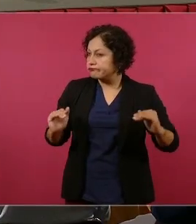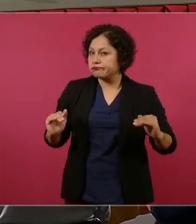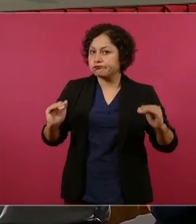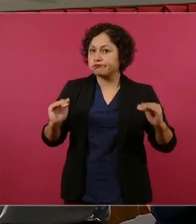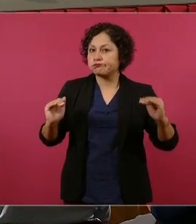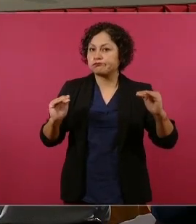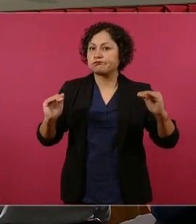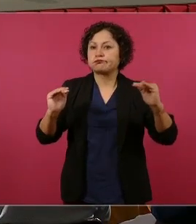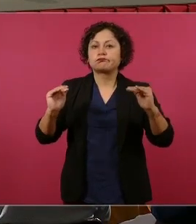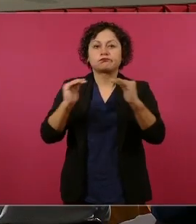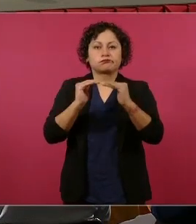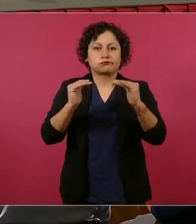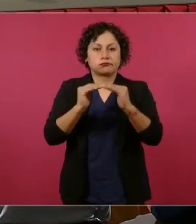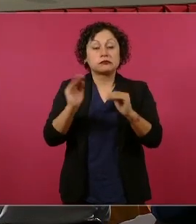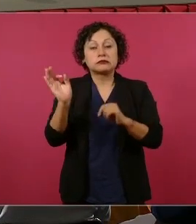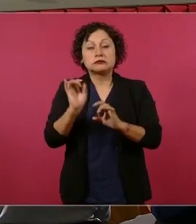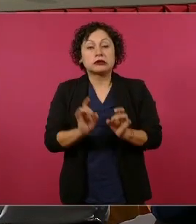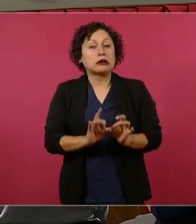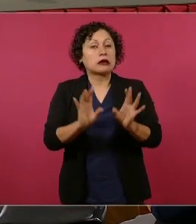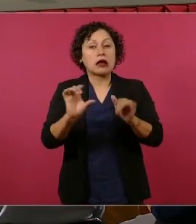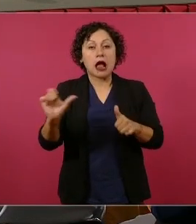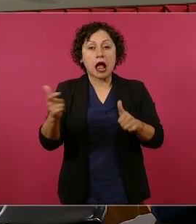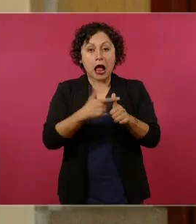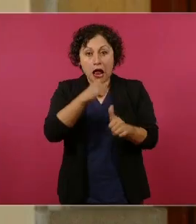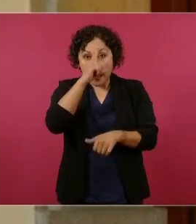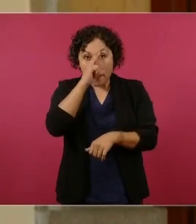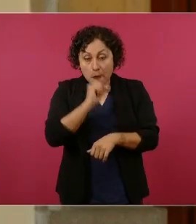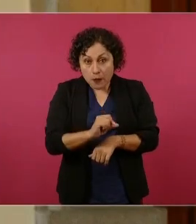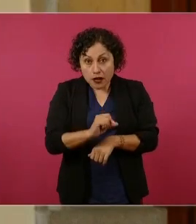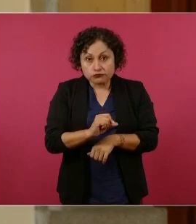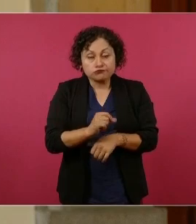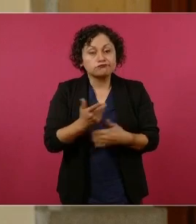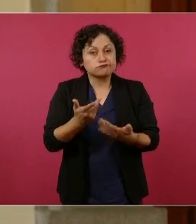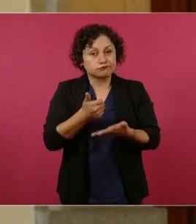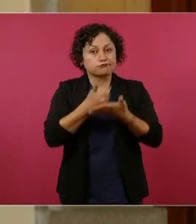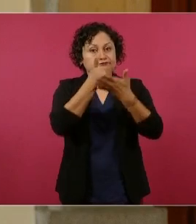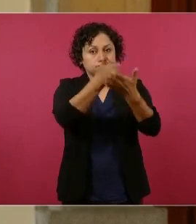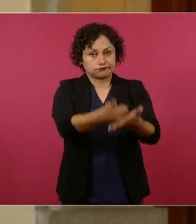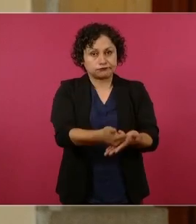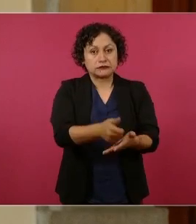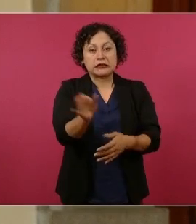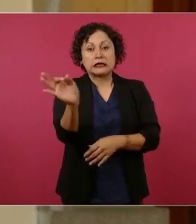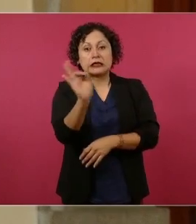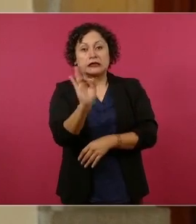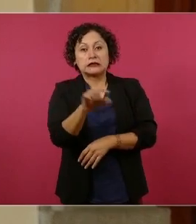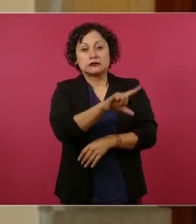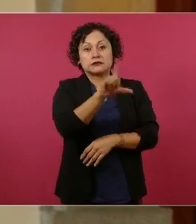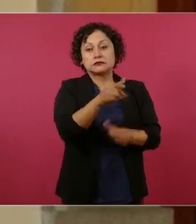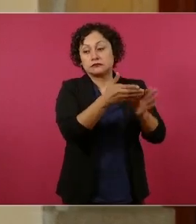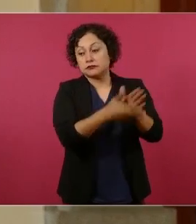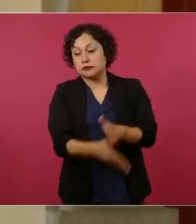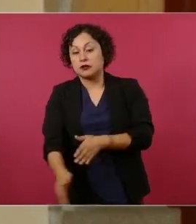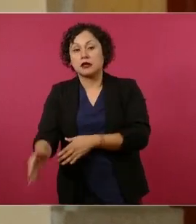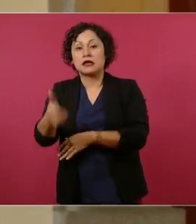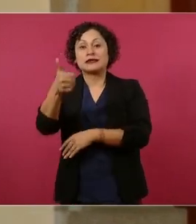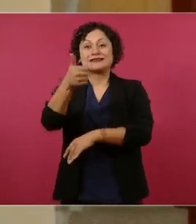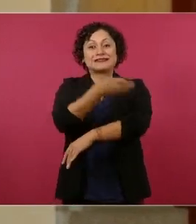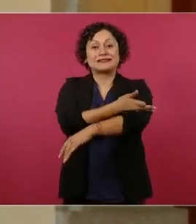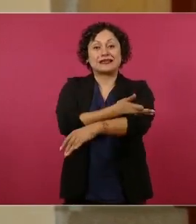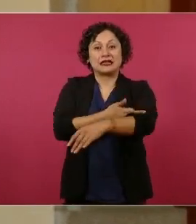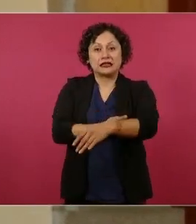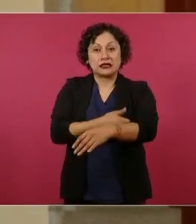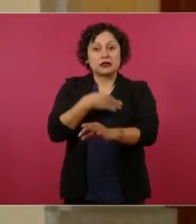atiende cualquier eventualidad y en esta sesión a partir de las 18 horas, en ese monitoreo, estamos confirmando que todos los recursos han